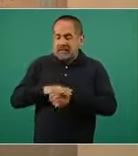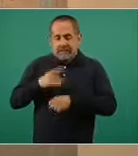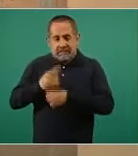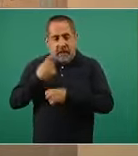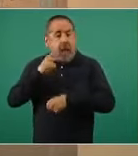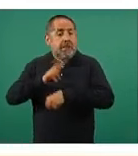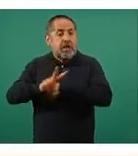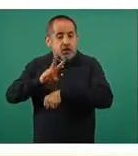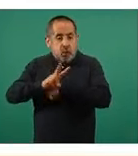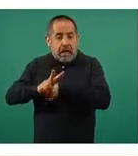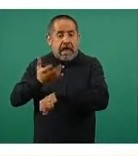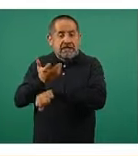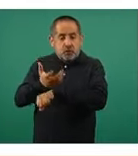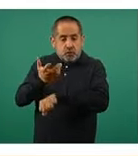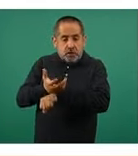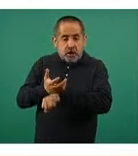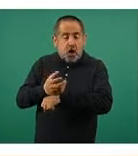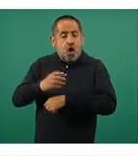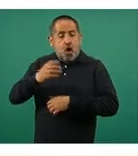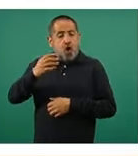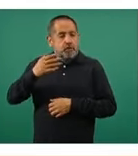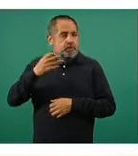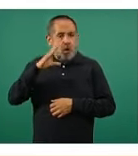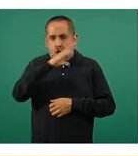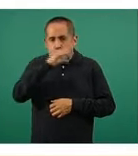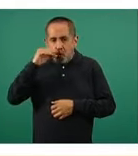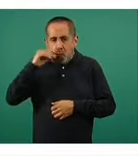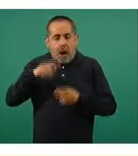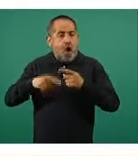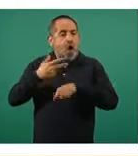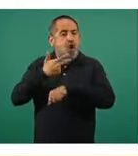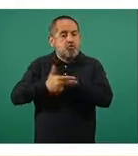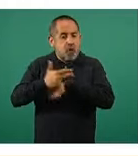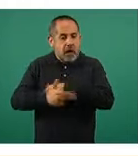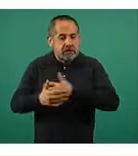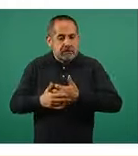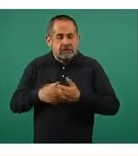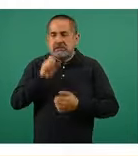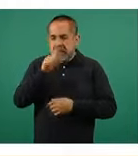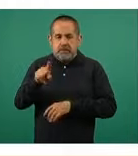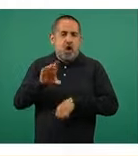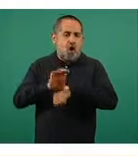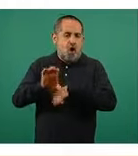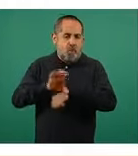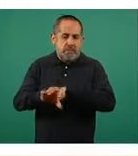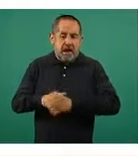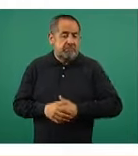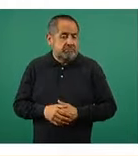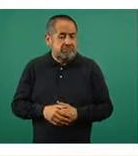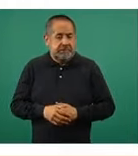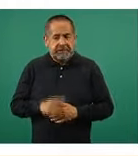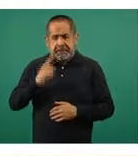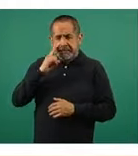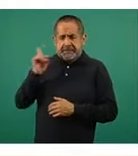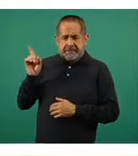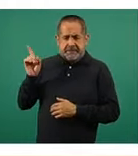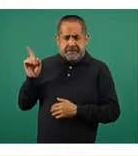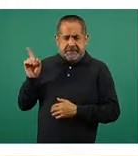de Venezuela, Estados Unidos, Cuba y Honduras. Y Colombia. Este gráfico se